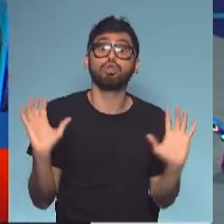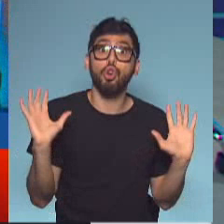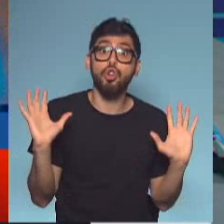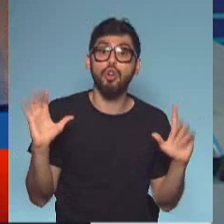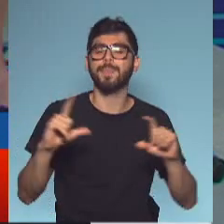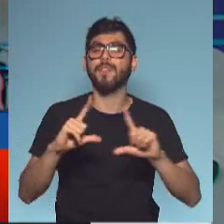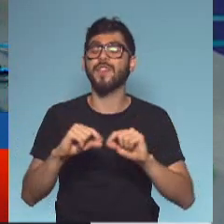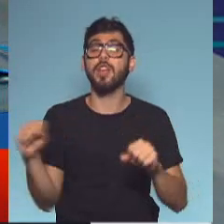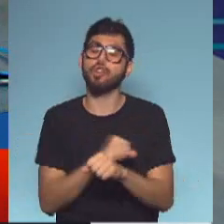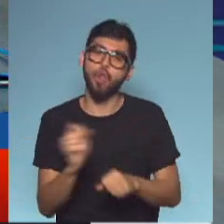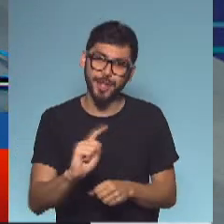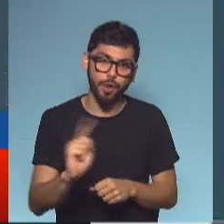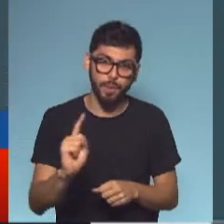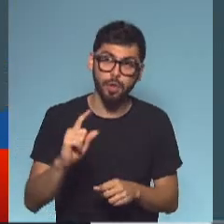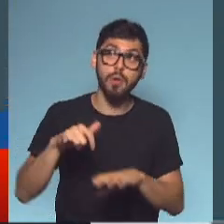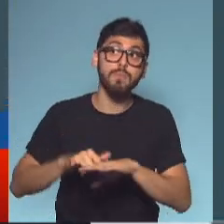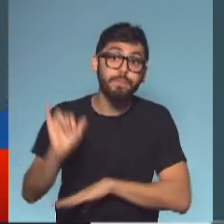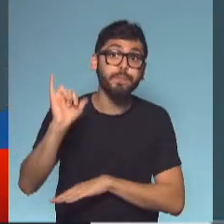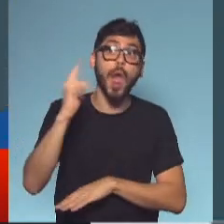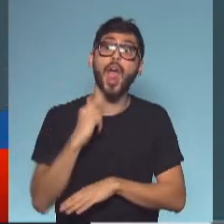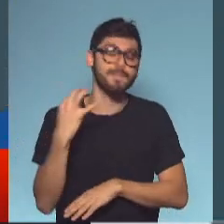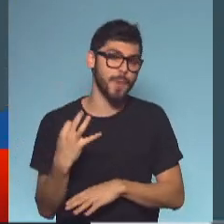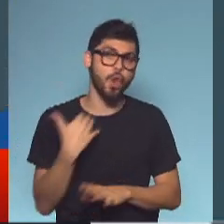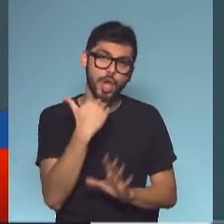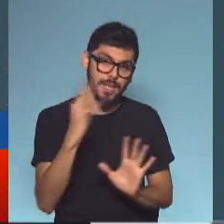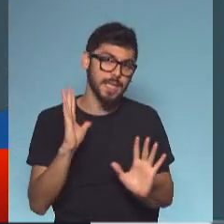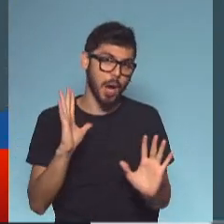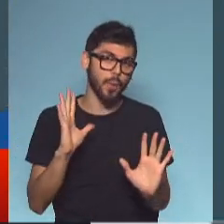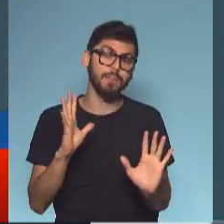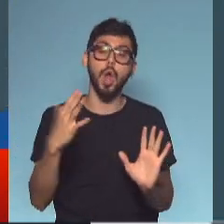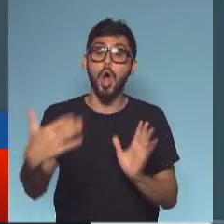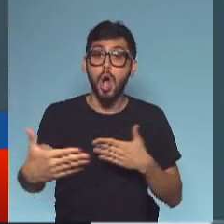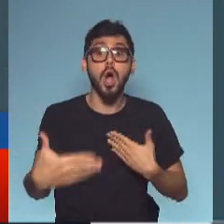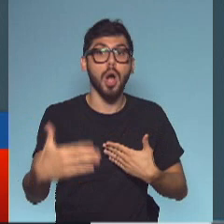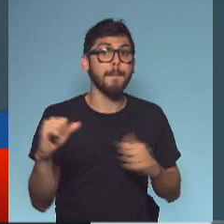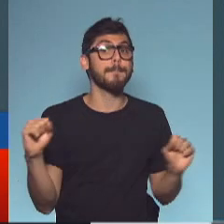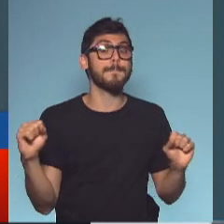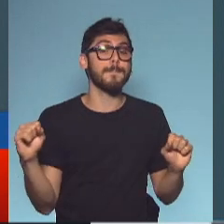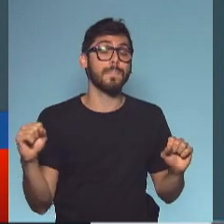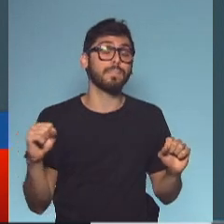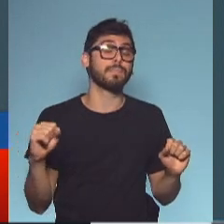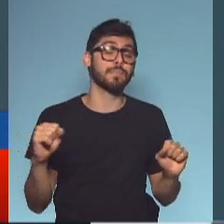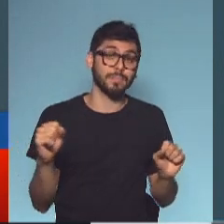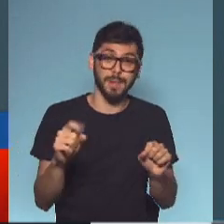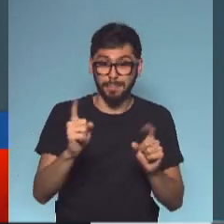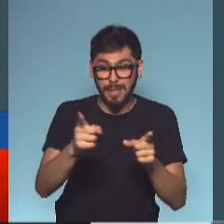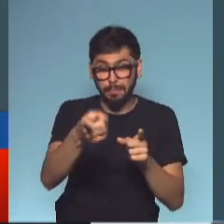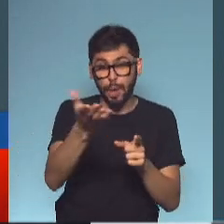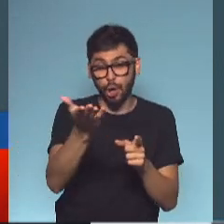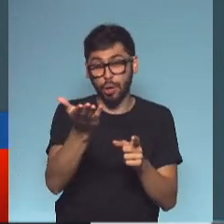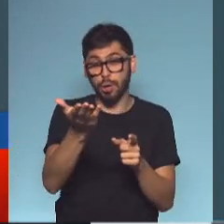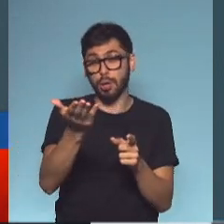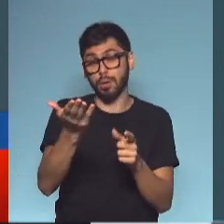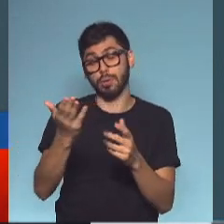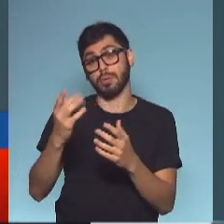están definidas cuándo van a ser las partidas, no está definido en qué momento van a llegar puntualmente, pero sí, como bien escuchábamos